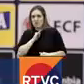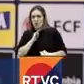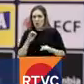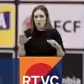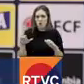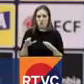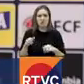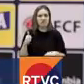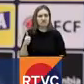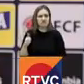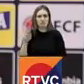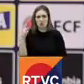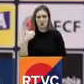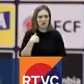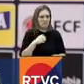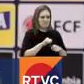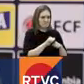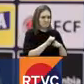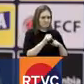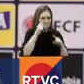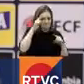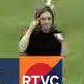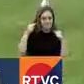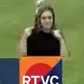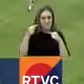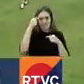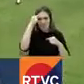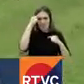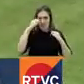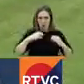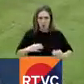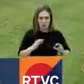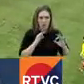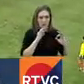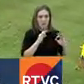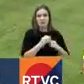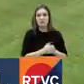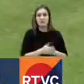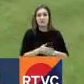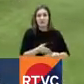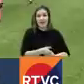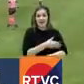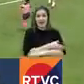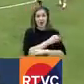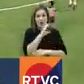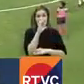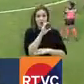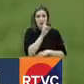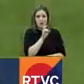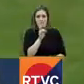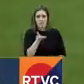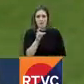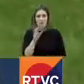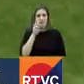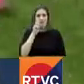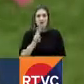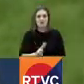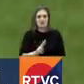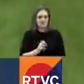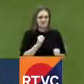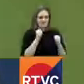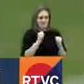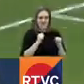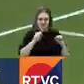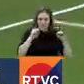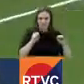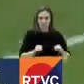trabajándonos física y mentalmente para lo que se viene. Después de golear a la Vinotinto, la tricolor se cree el cuento de que puede llegar